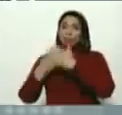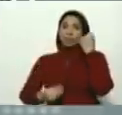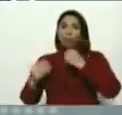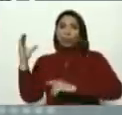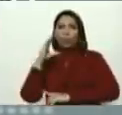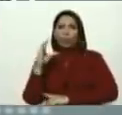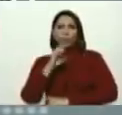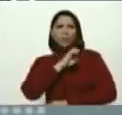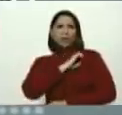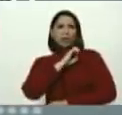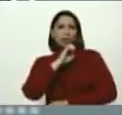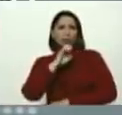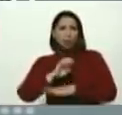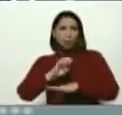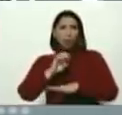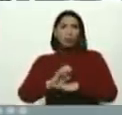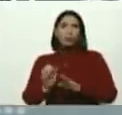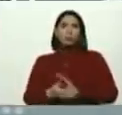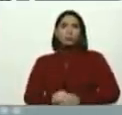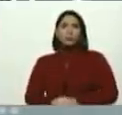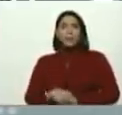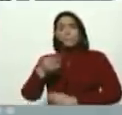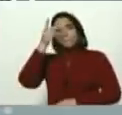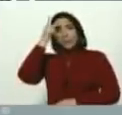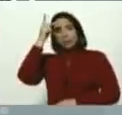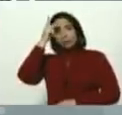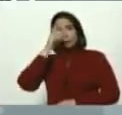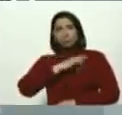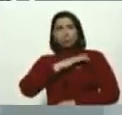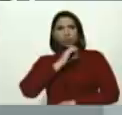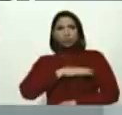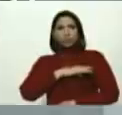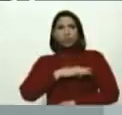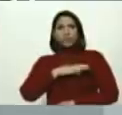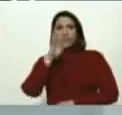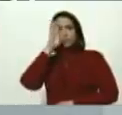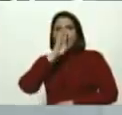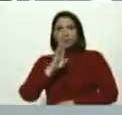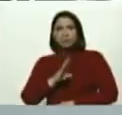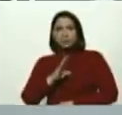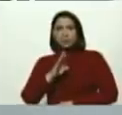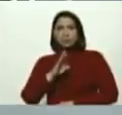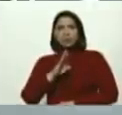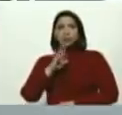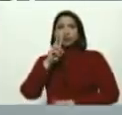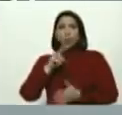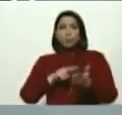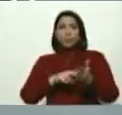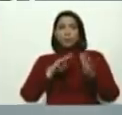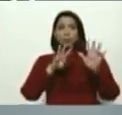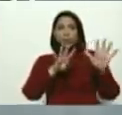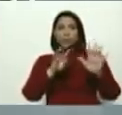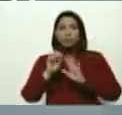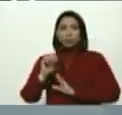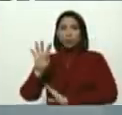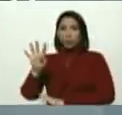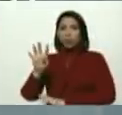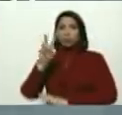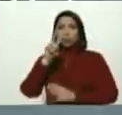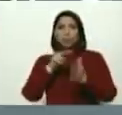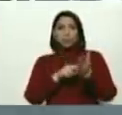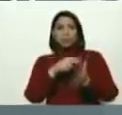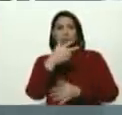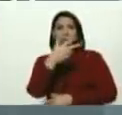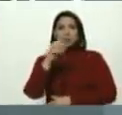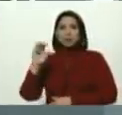de Ecuador, de Perú, de Chile y de Brasil. De 2.904,